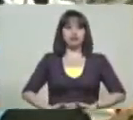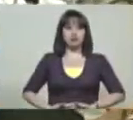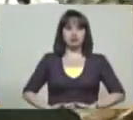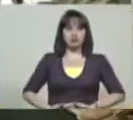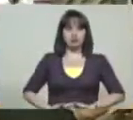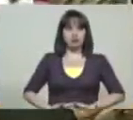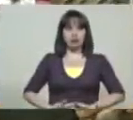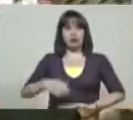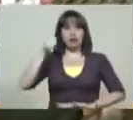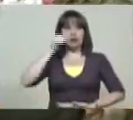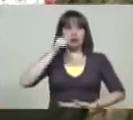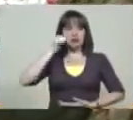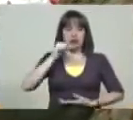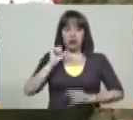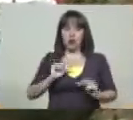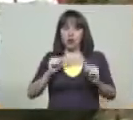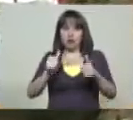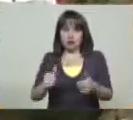Desde el sábado